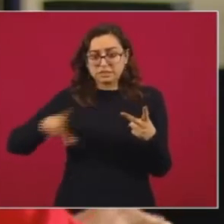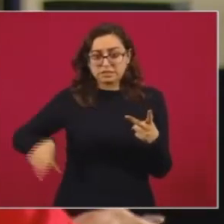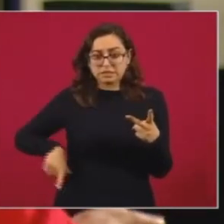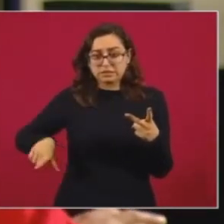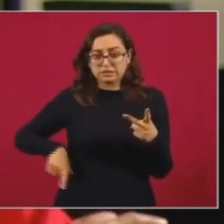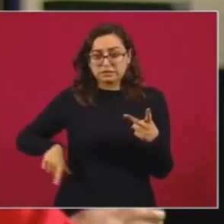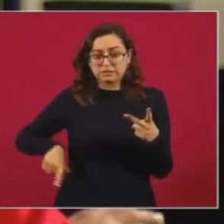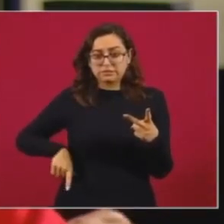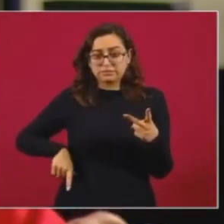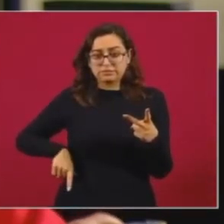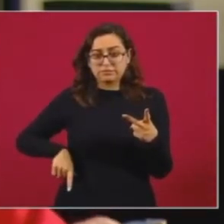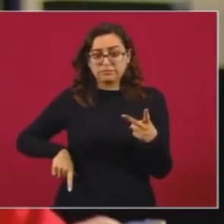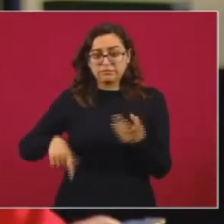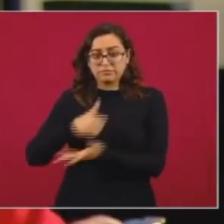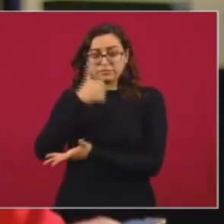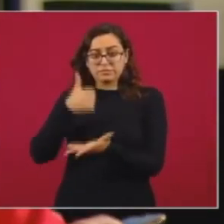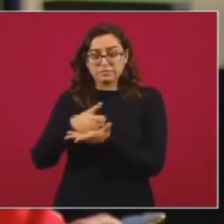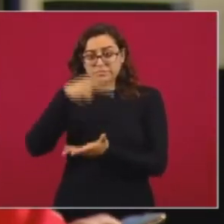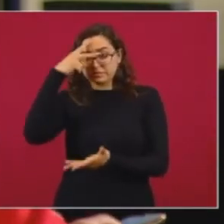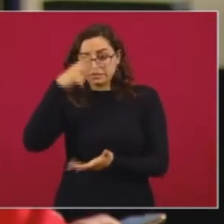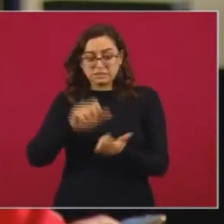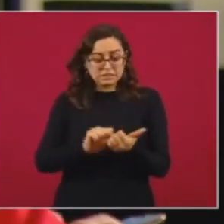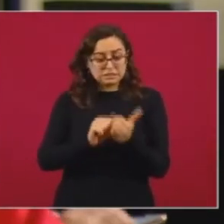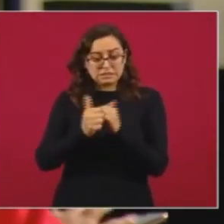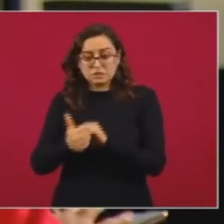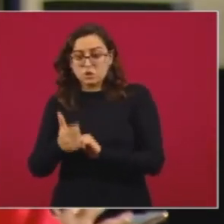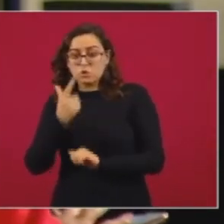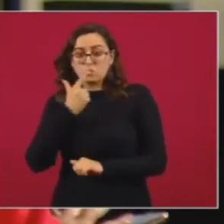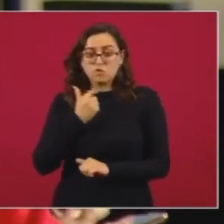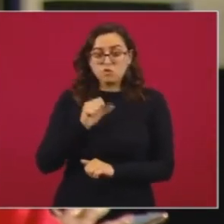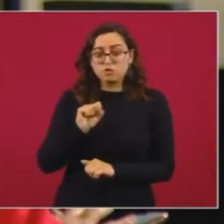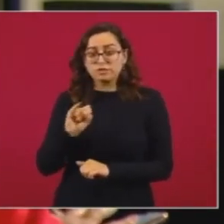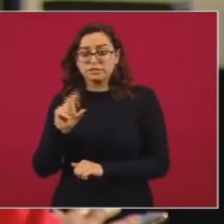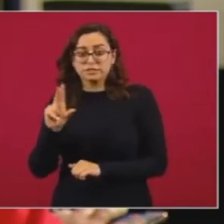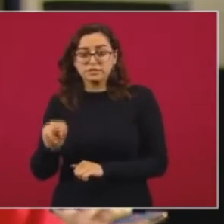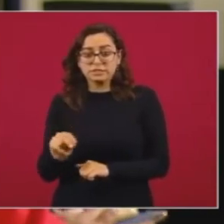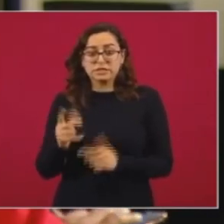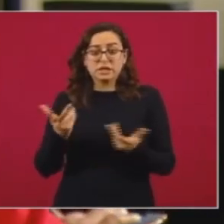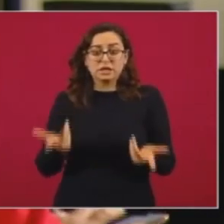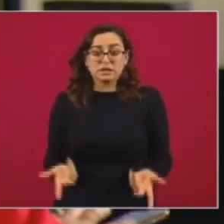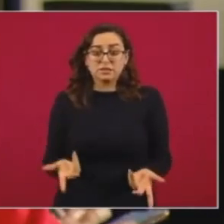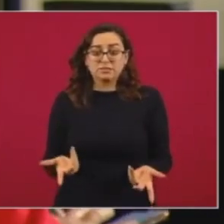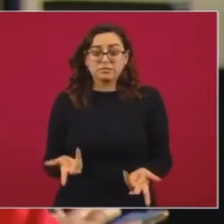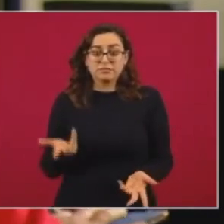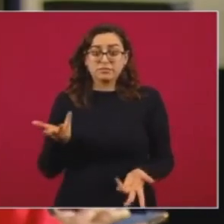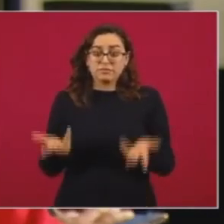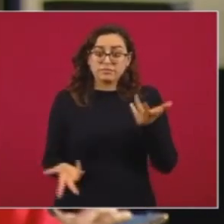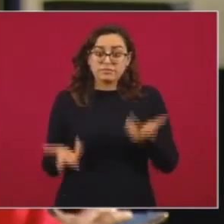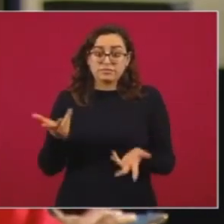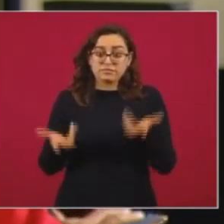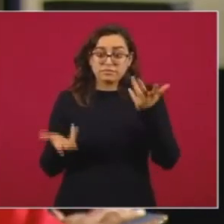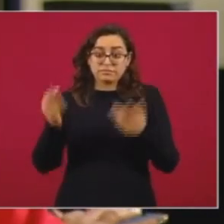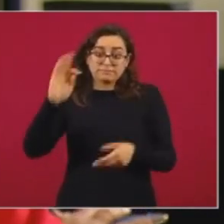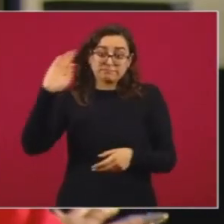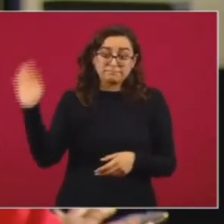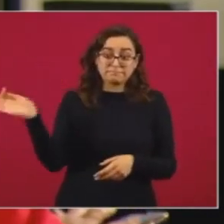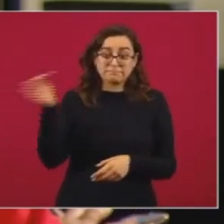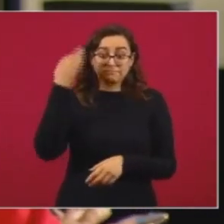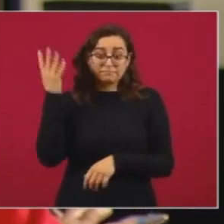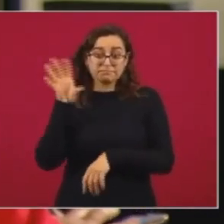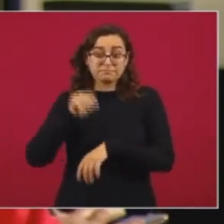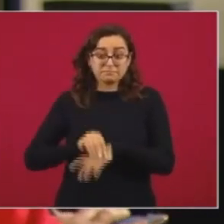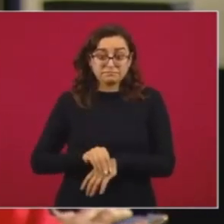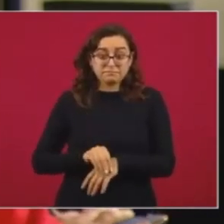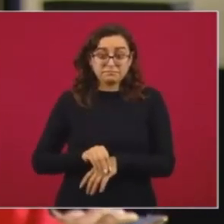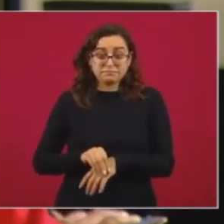con esta polémica de que si la Ciudad de México entra en rojo o no, ha dicho que el semáforo depende de autoridades federales. En caso